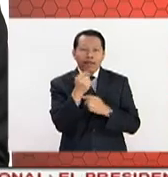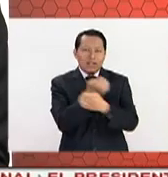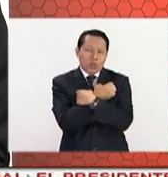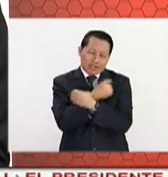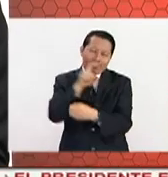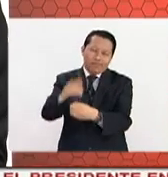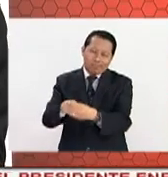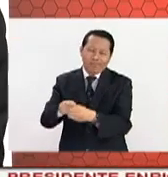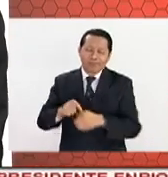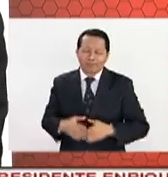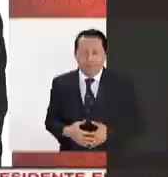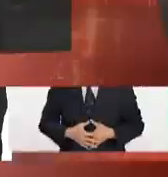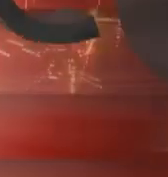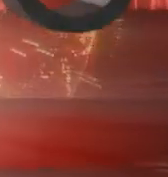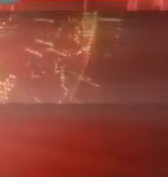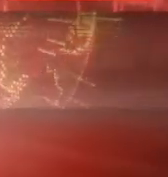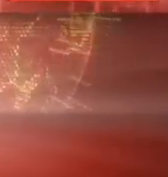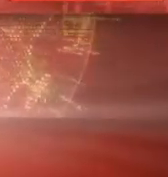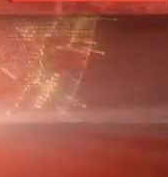forma parte.